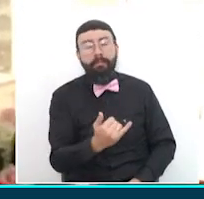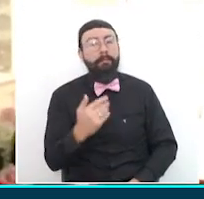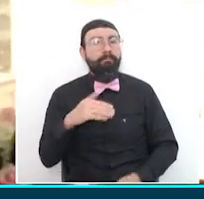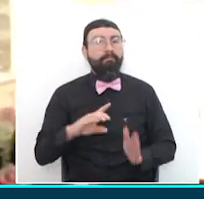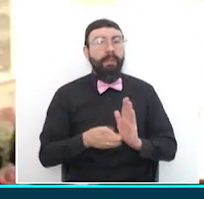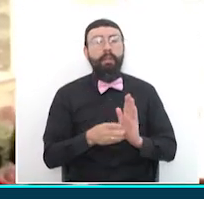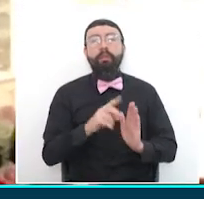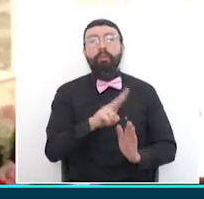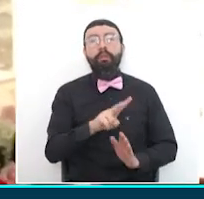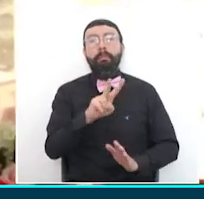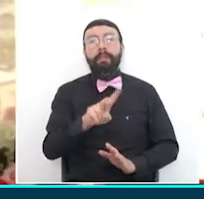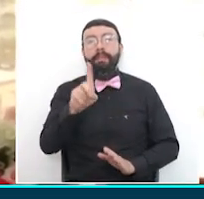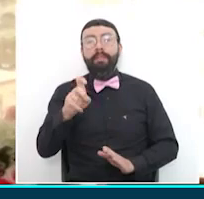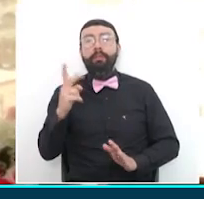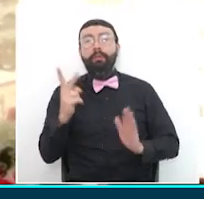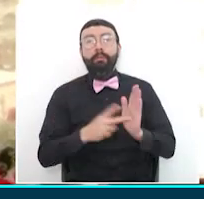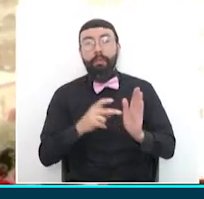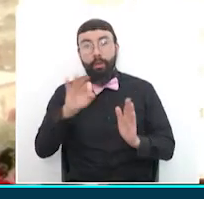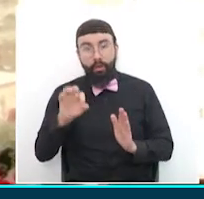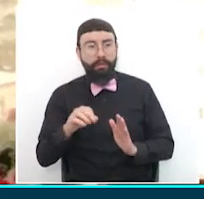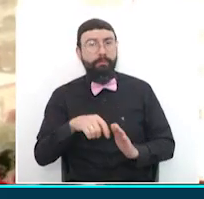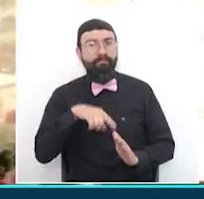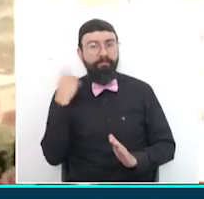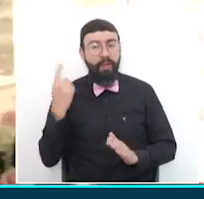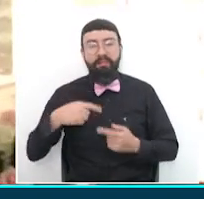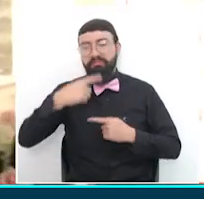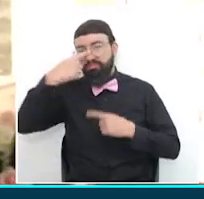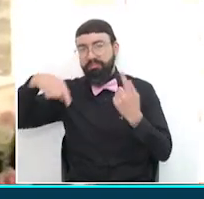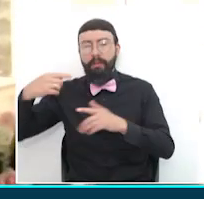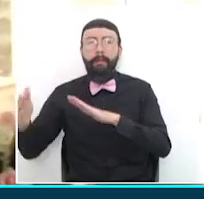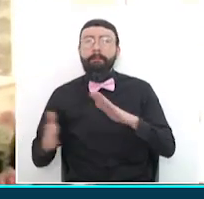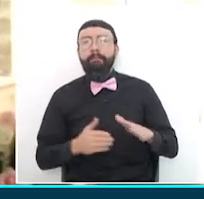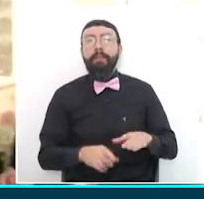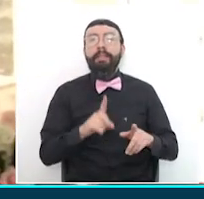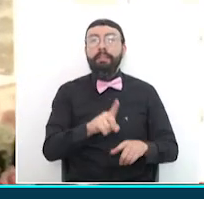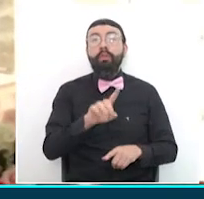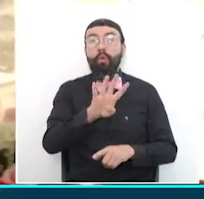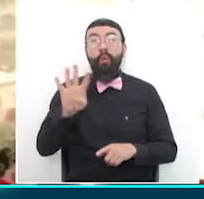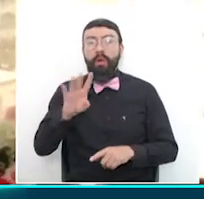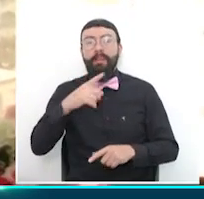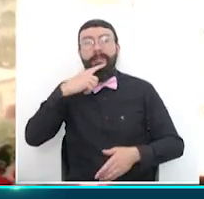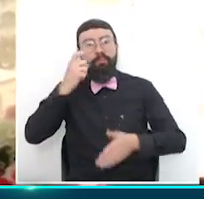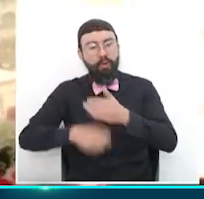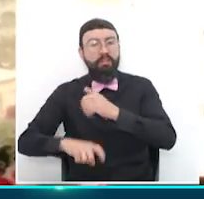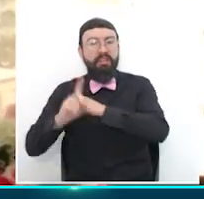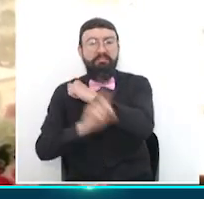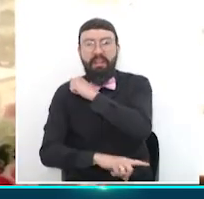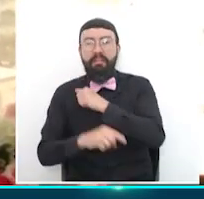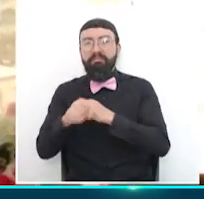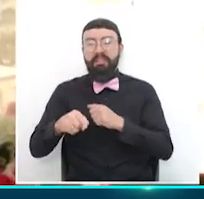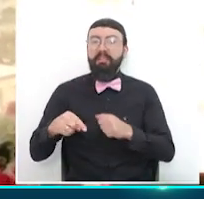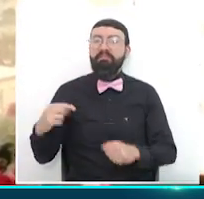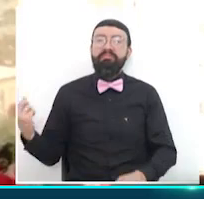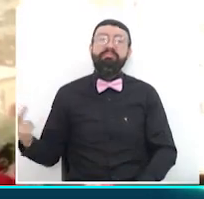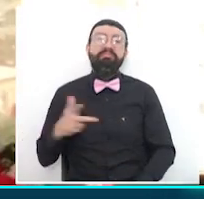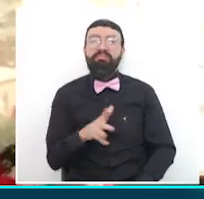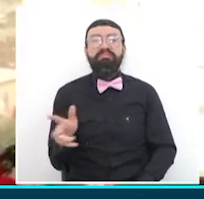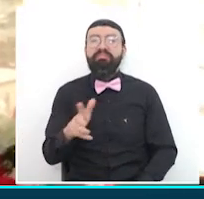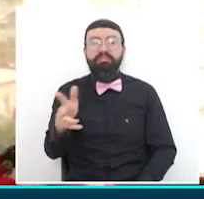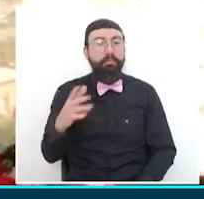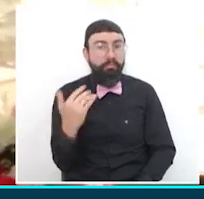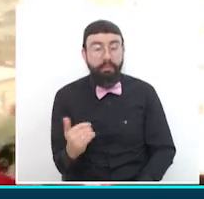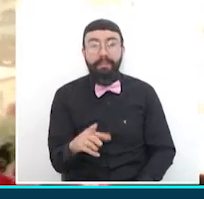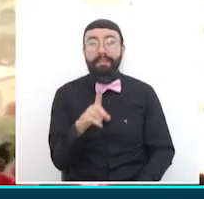2008. Asimismo, hubo 144 comparendos por violar el código de convivencia. Tuvimos